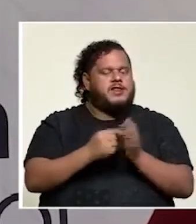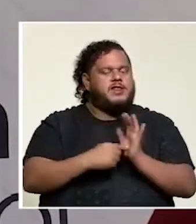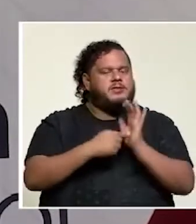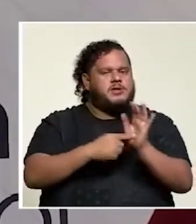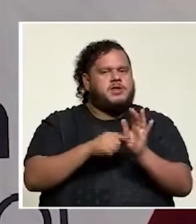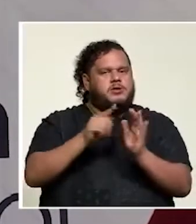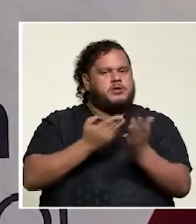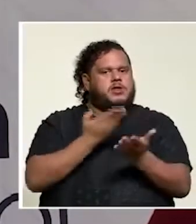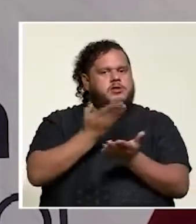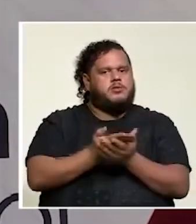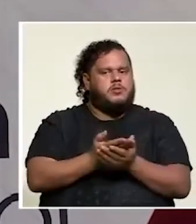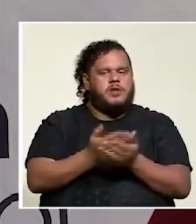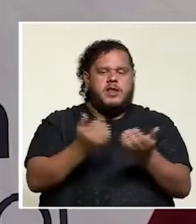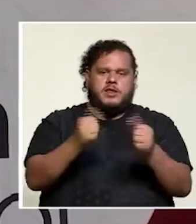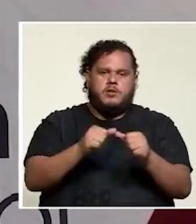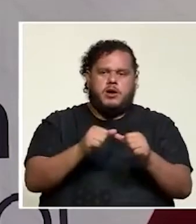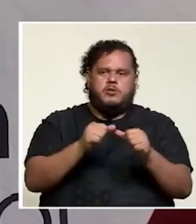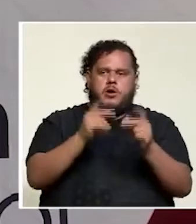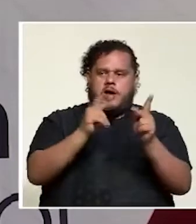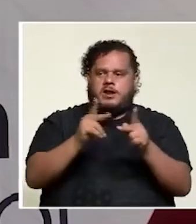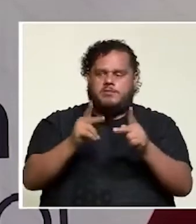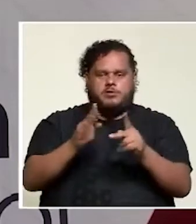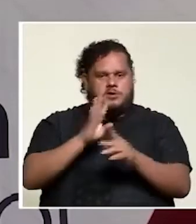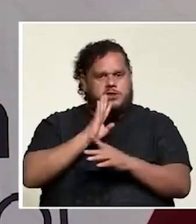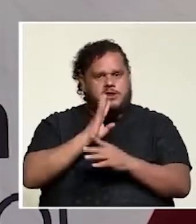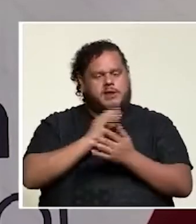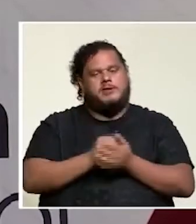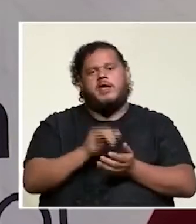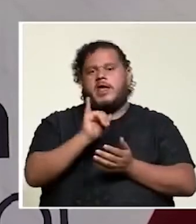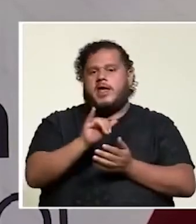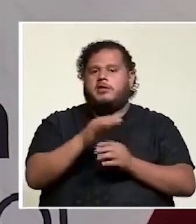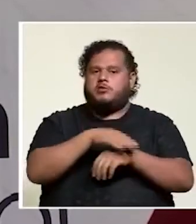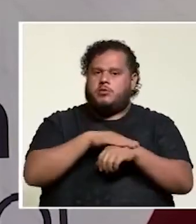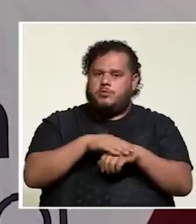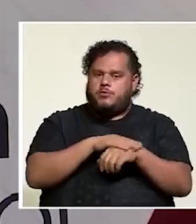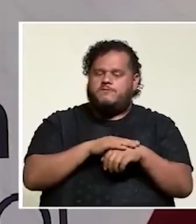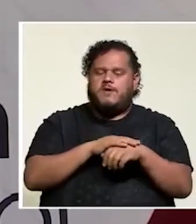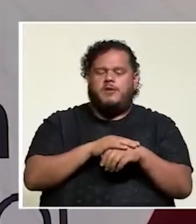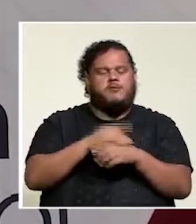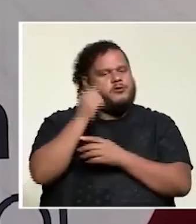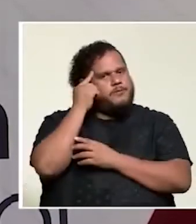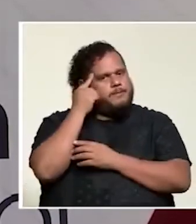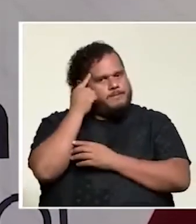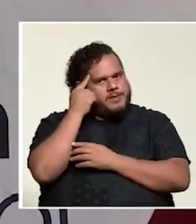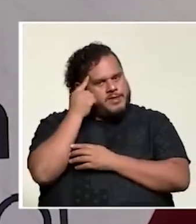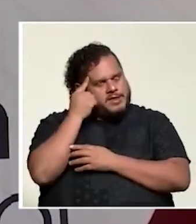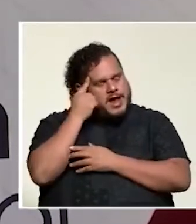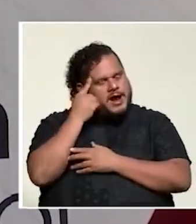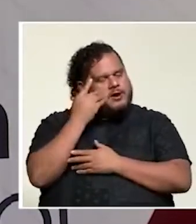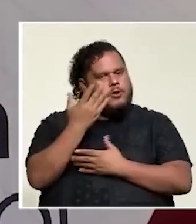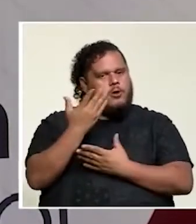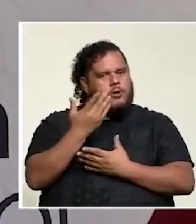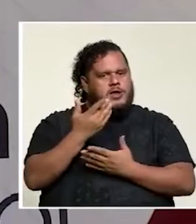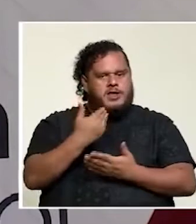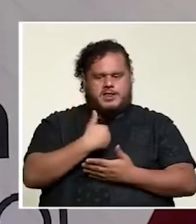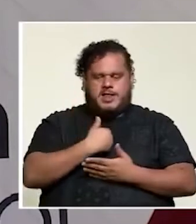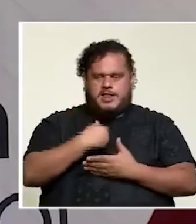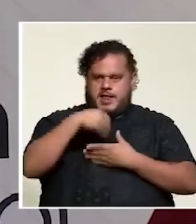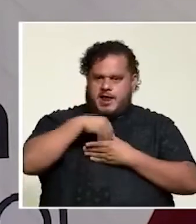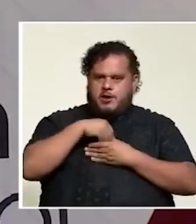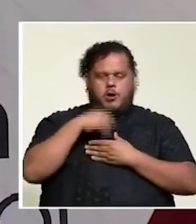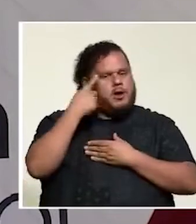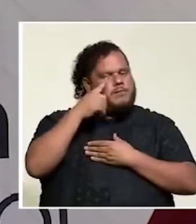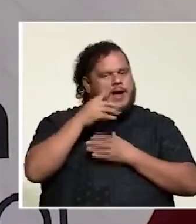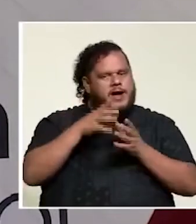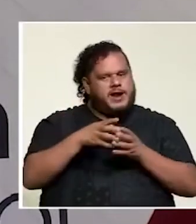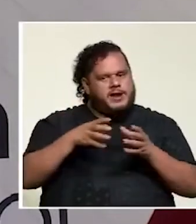de sus propuestas según el público al cual le hablen. Esto, por favor, tenerlo en consideración, y es una de las condiciones principales para ejercer